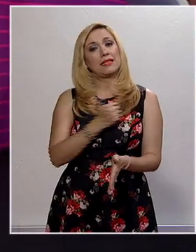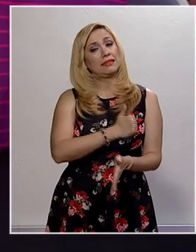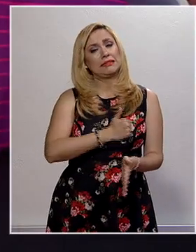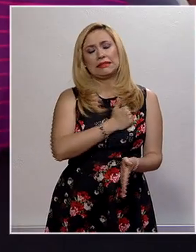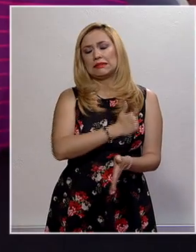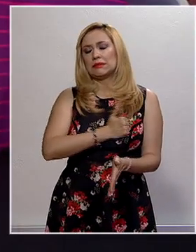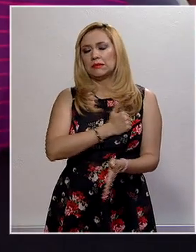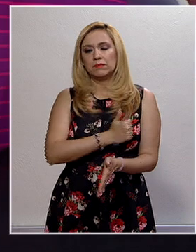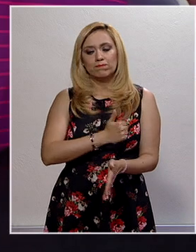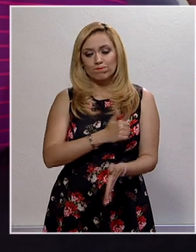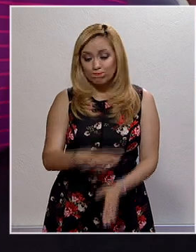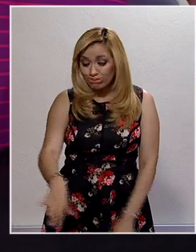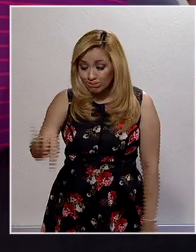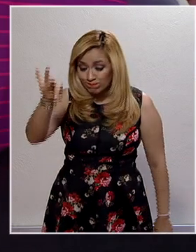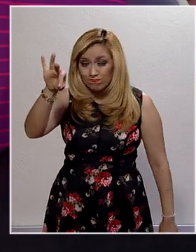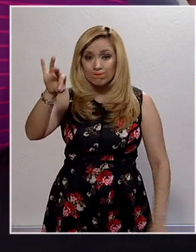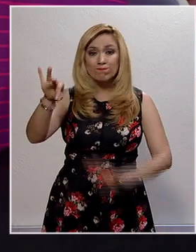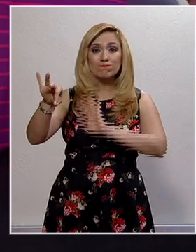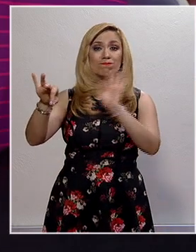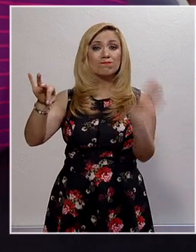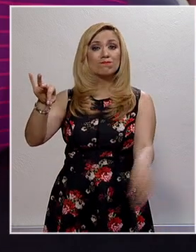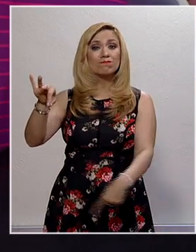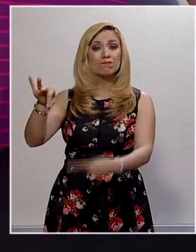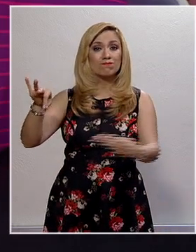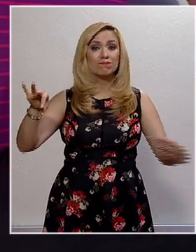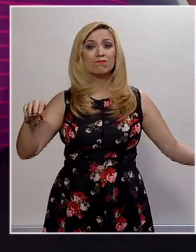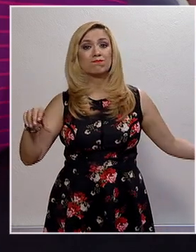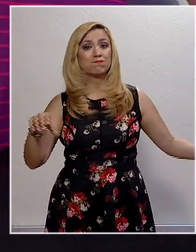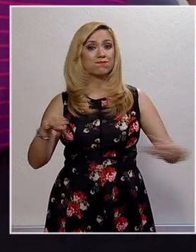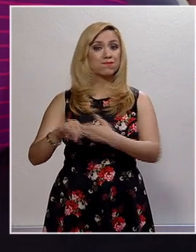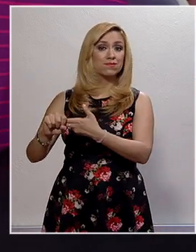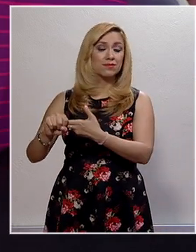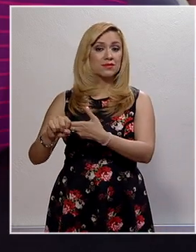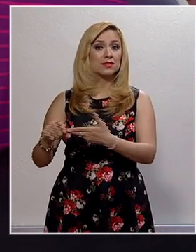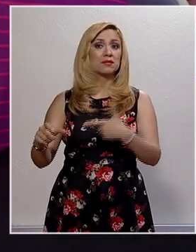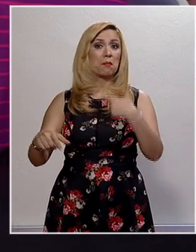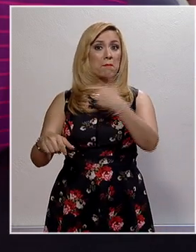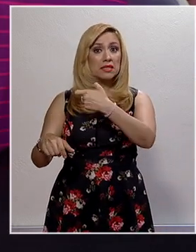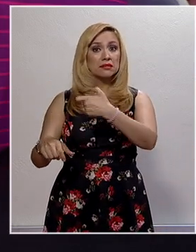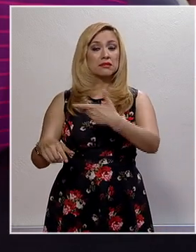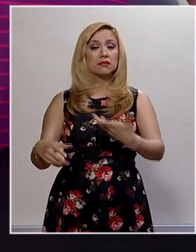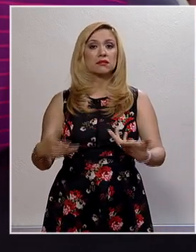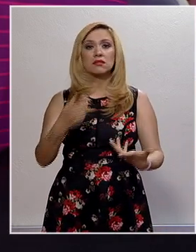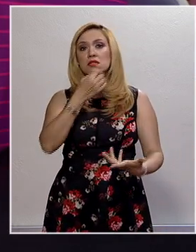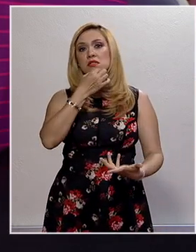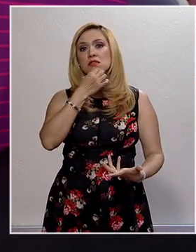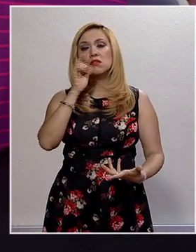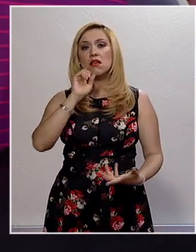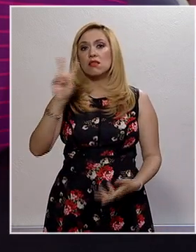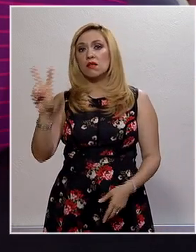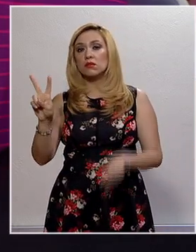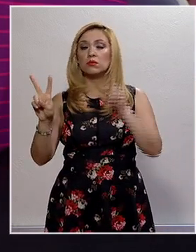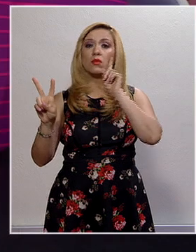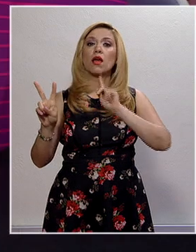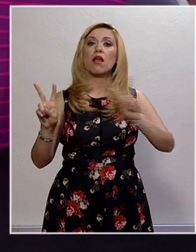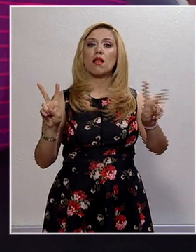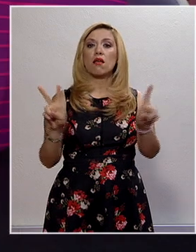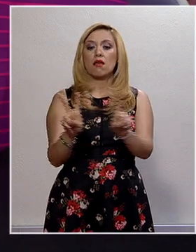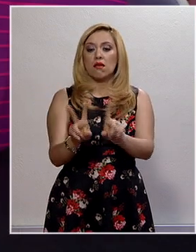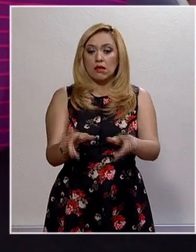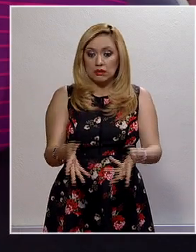desafortunadamente, pues, se encontraron los cuerpos de que habían sido asesinadas, en este caso particular, las dos niñas y la mujer joven, pues